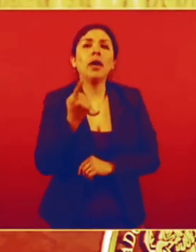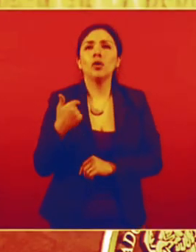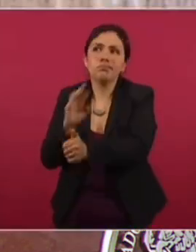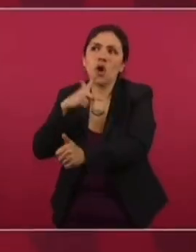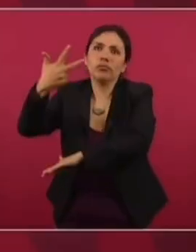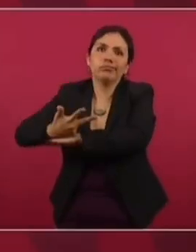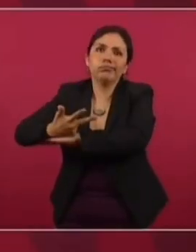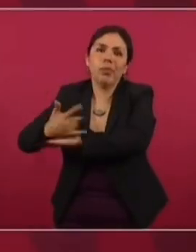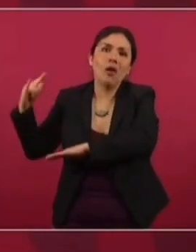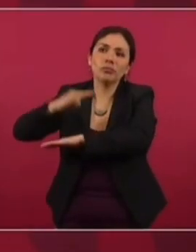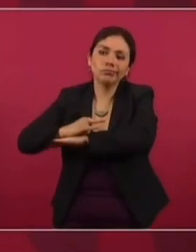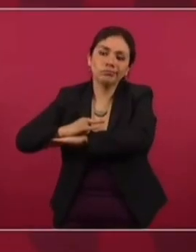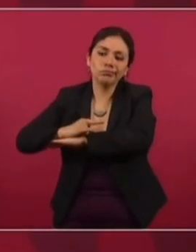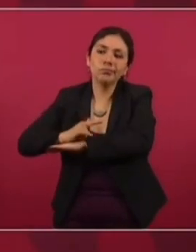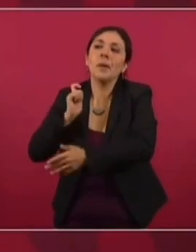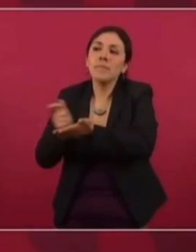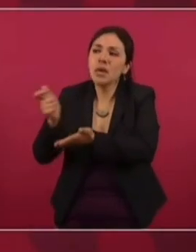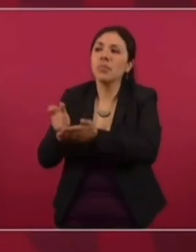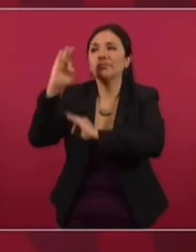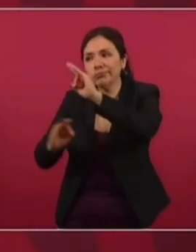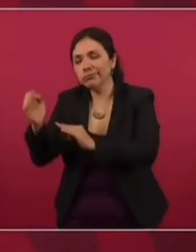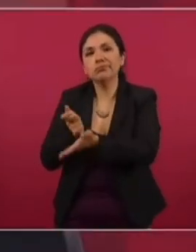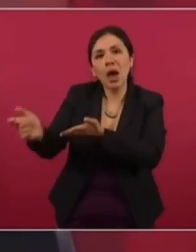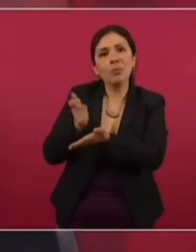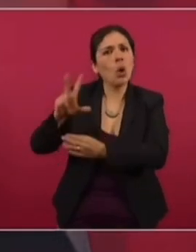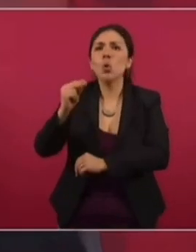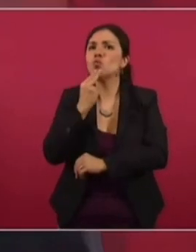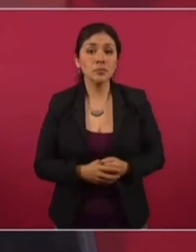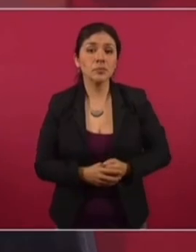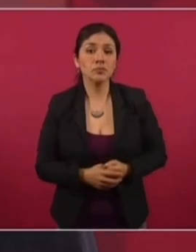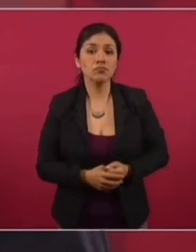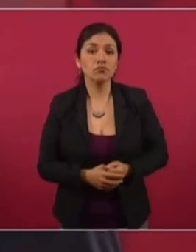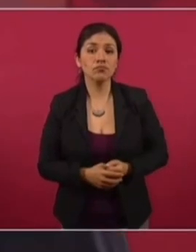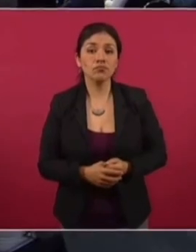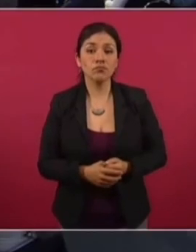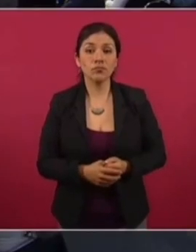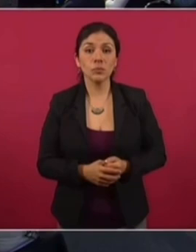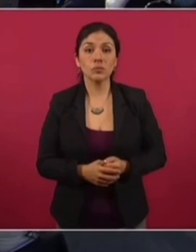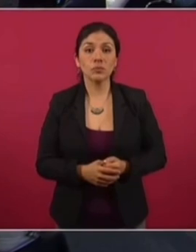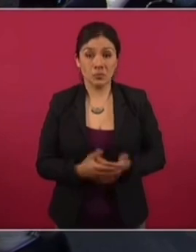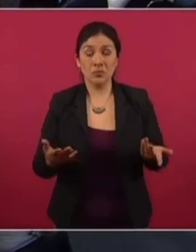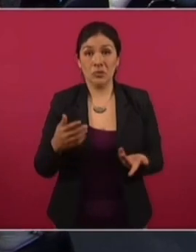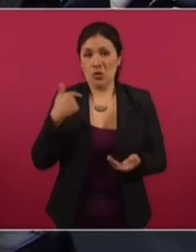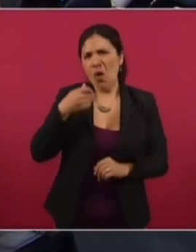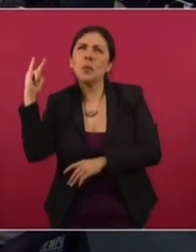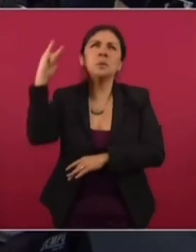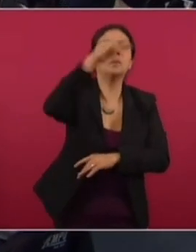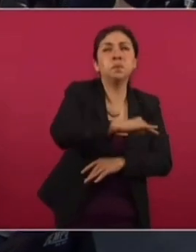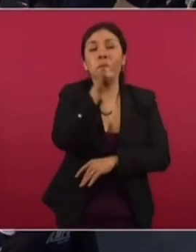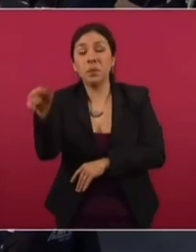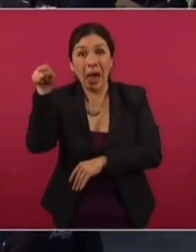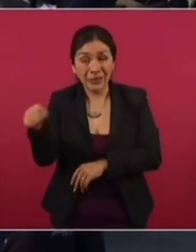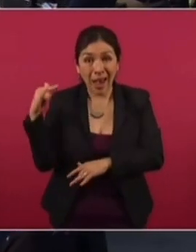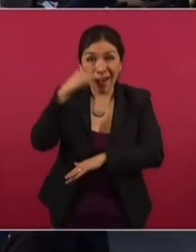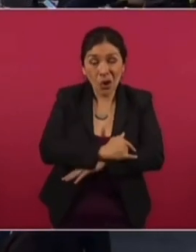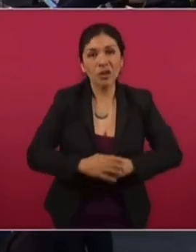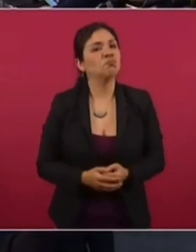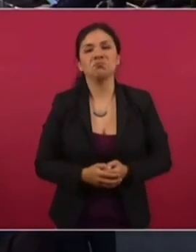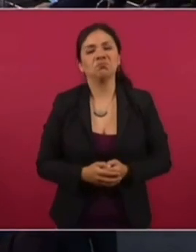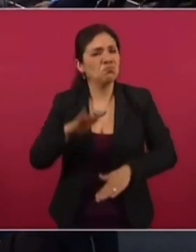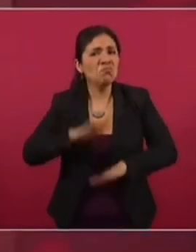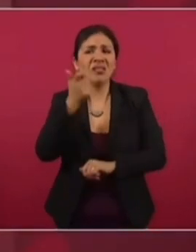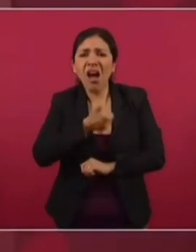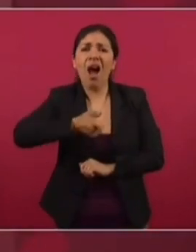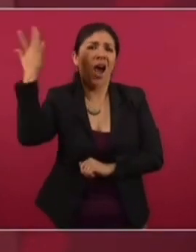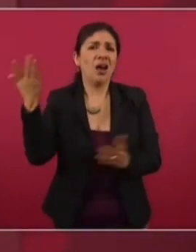tenerlo parado, pagando mantenimiento, sin usarlo, porque volarlo es 10